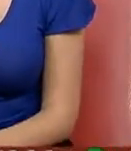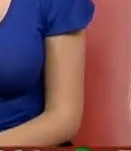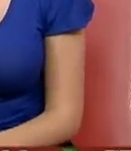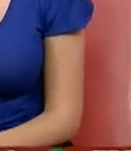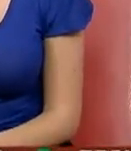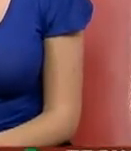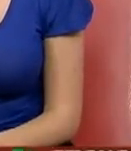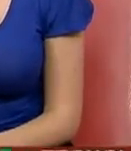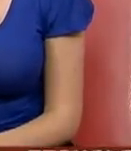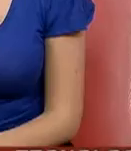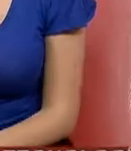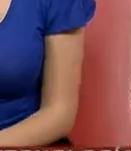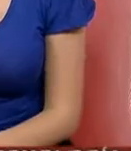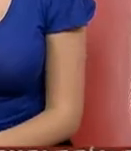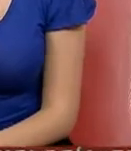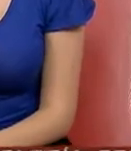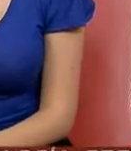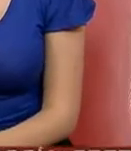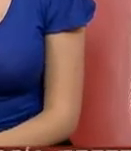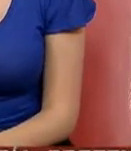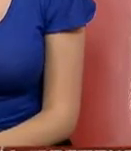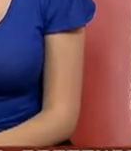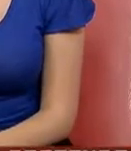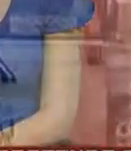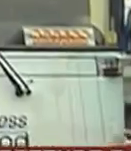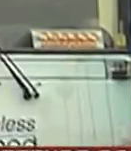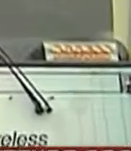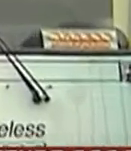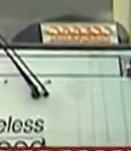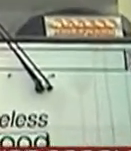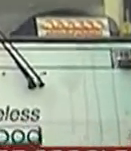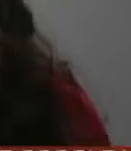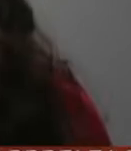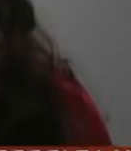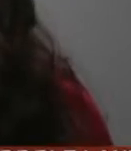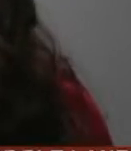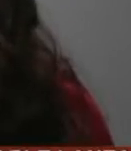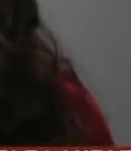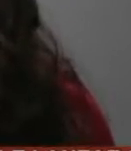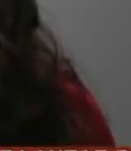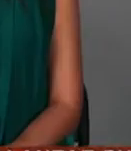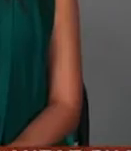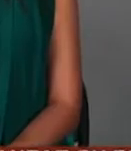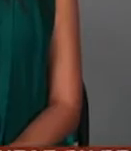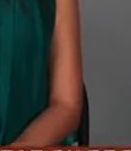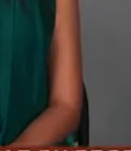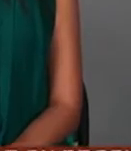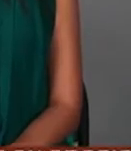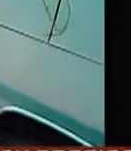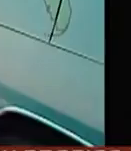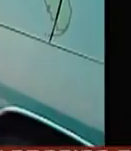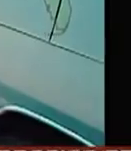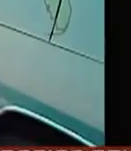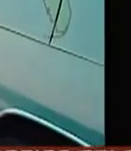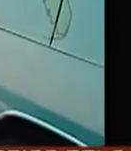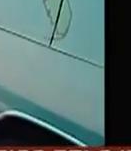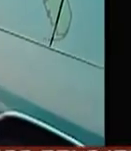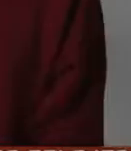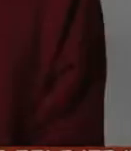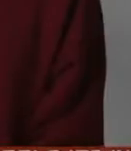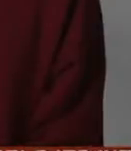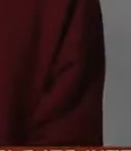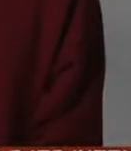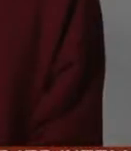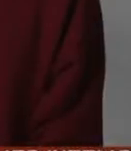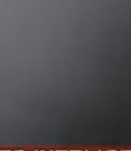porque nuevamente las mujeres de Hollywood levantan la voz para hacerse escuchar. Meryl Streep, Amy Schumer, Rose McGowan, Lena